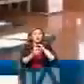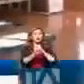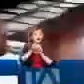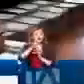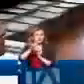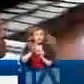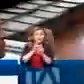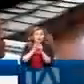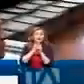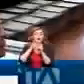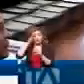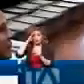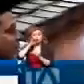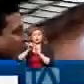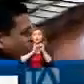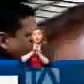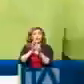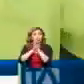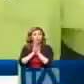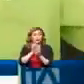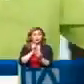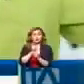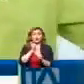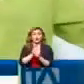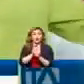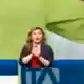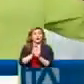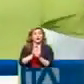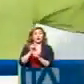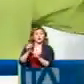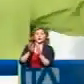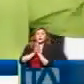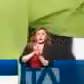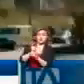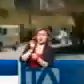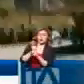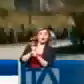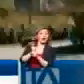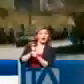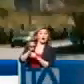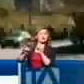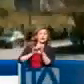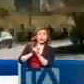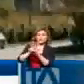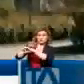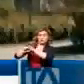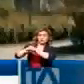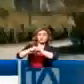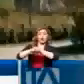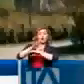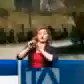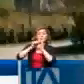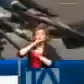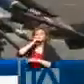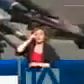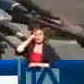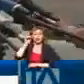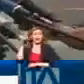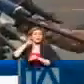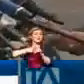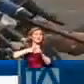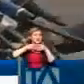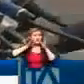de la Interpol al pedido de difusión roja en contra del expresidente Rafael Correa. Aunque en diciembre del 2018, la entidad ya negó